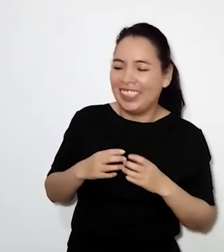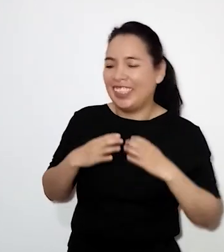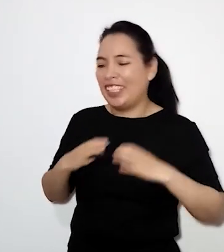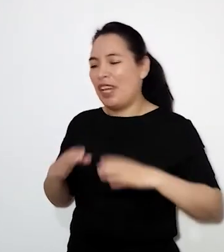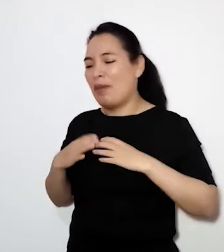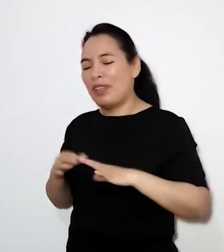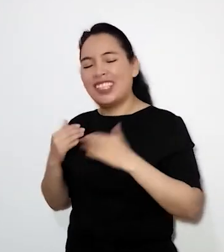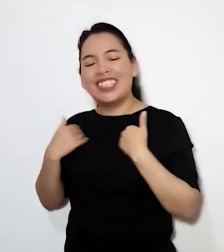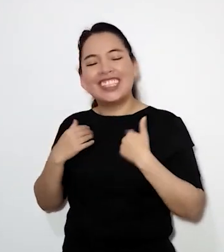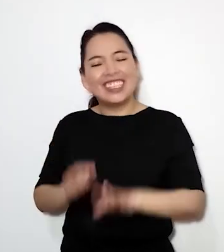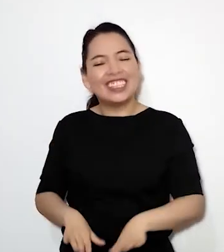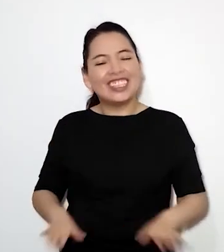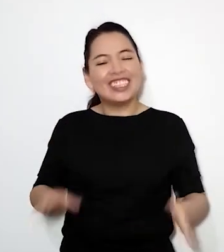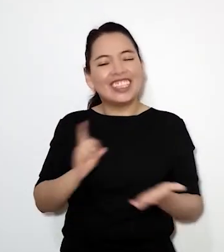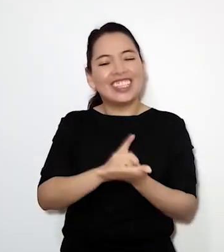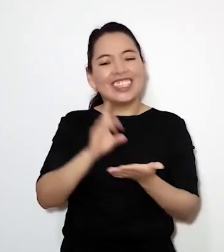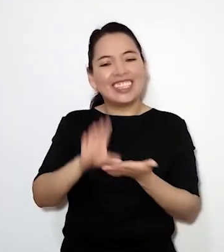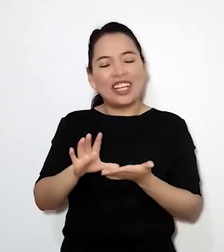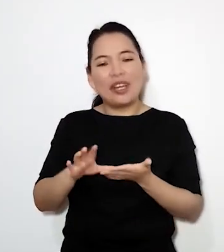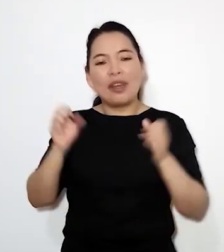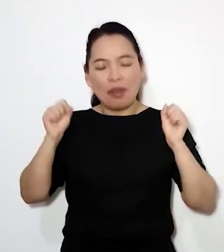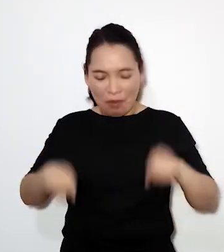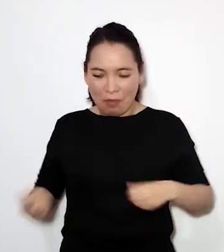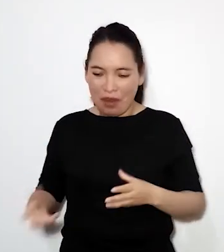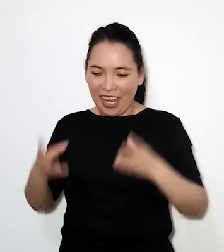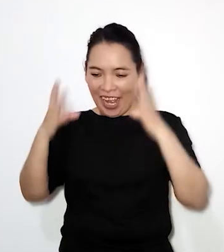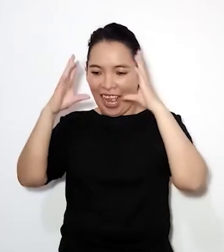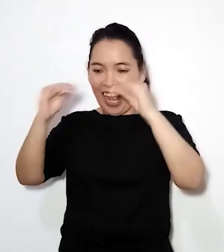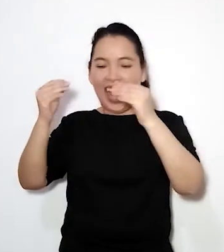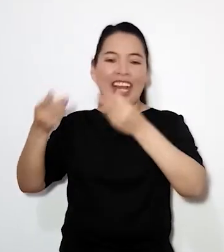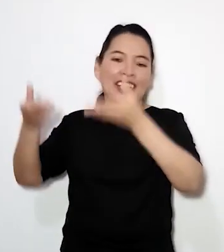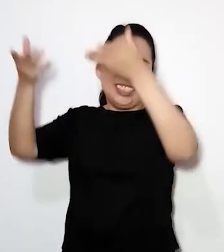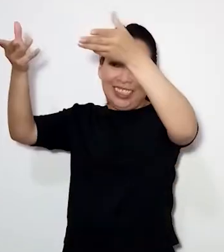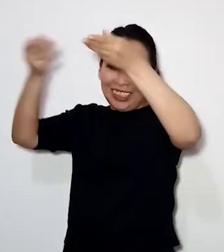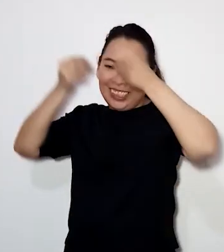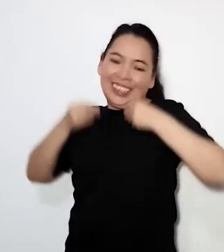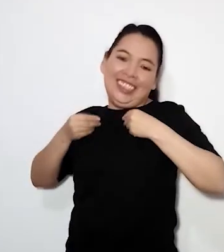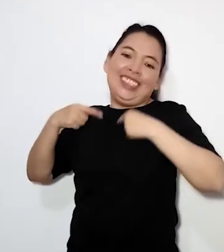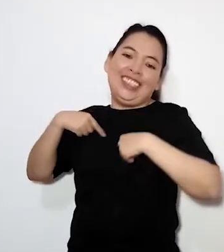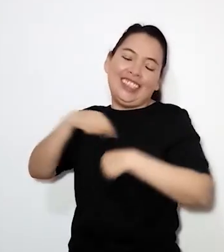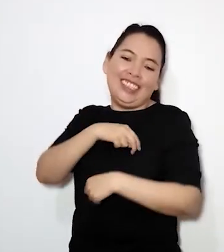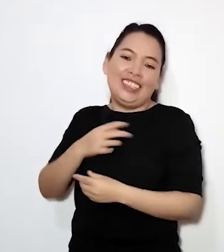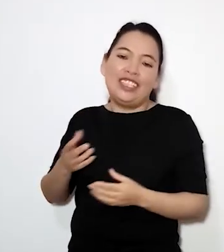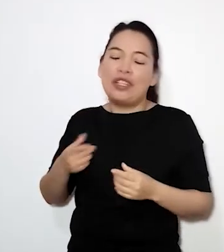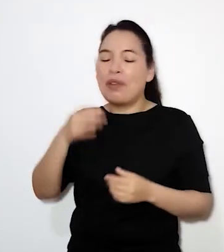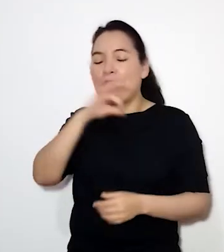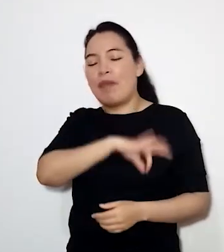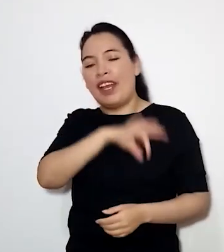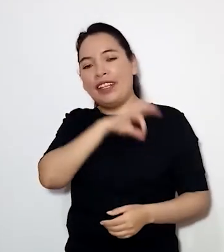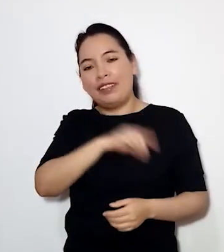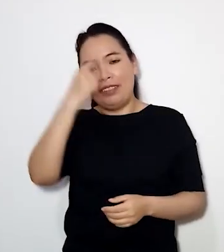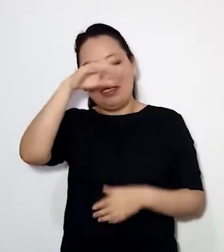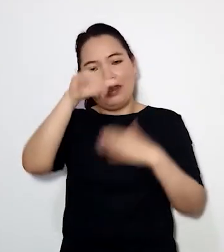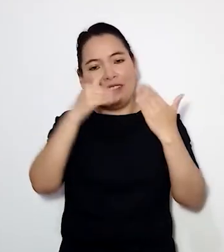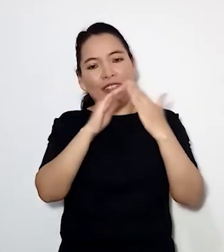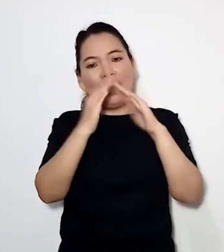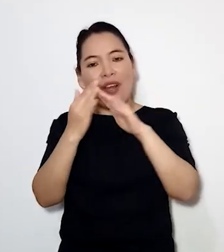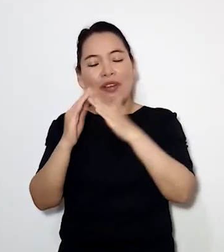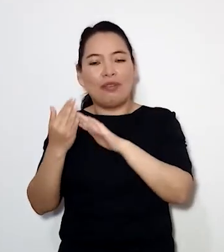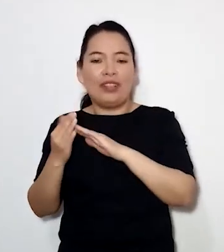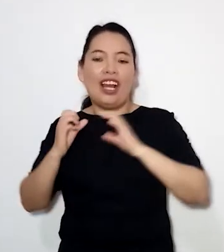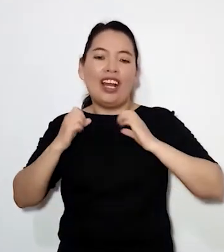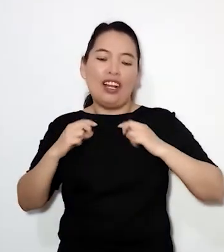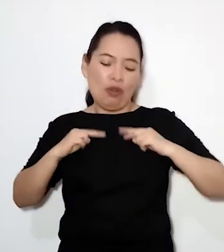pueden contribuir en el beneficio de la comunidad y la humanidad. Gracias a un montón de